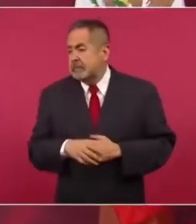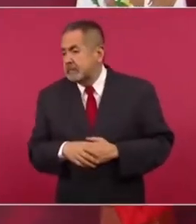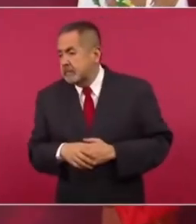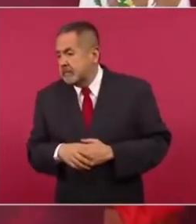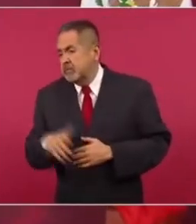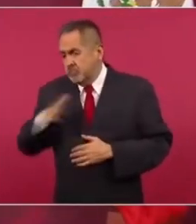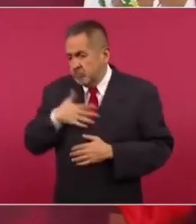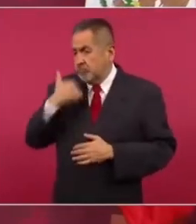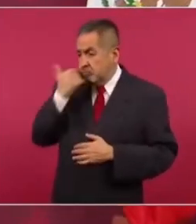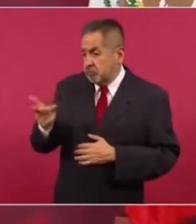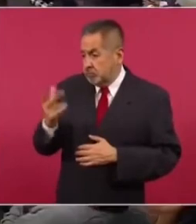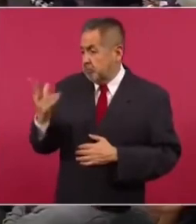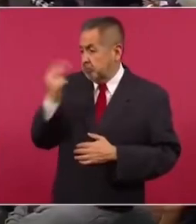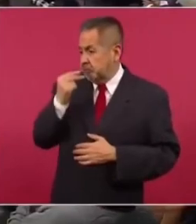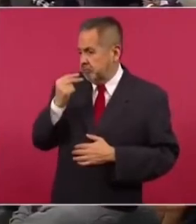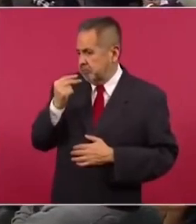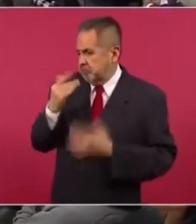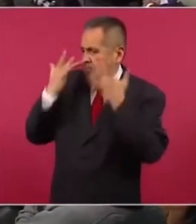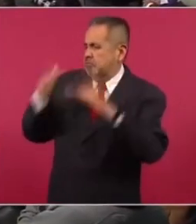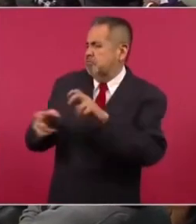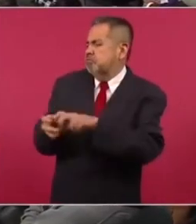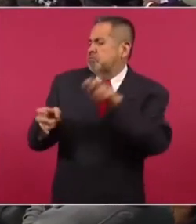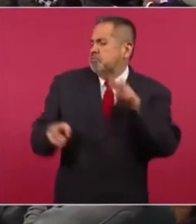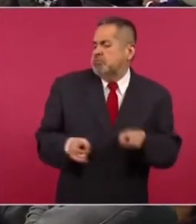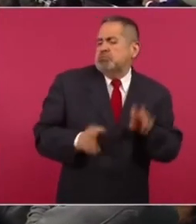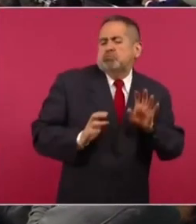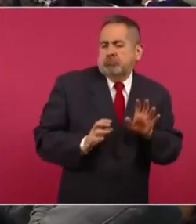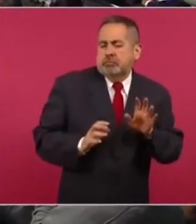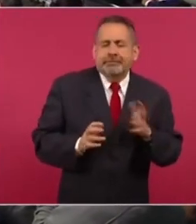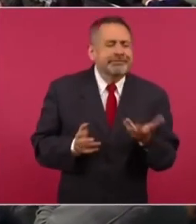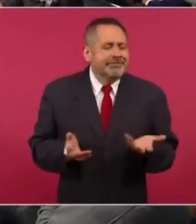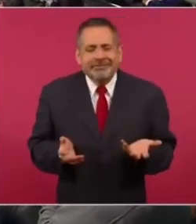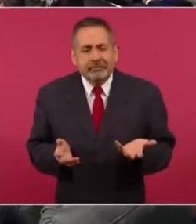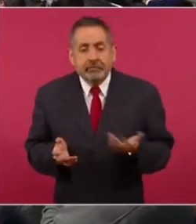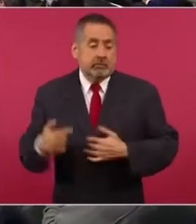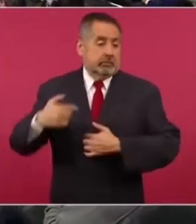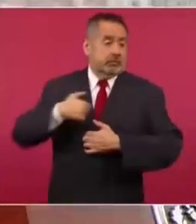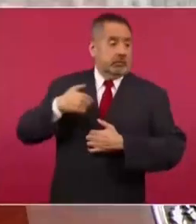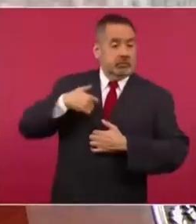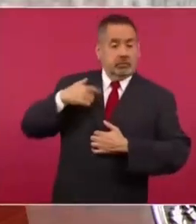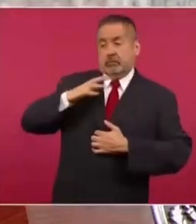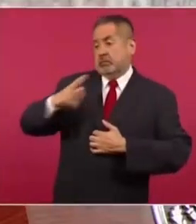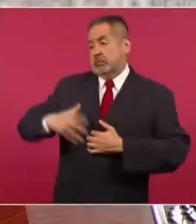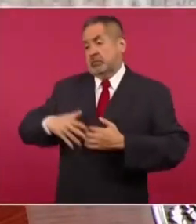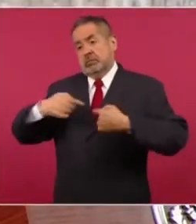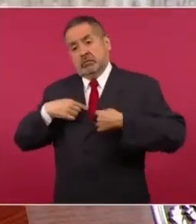yo quería, y yo soy muy importante,